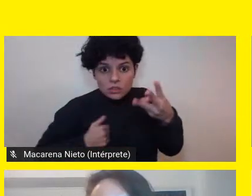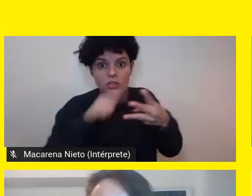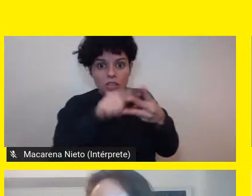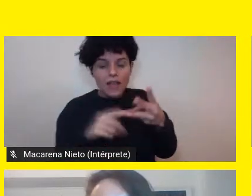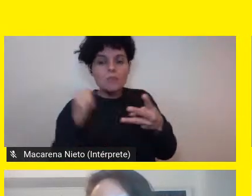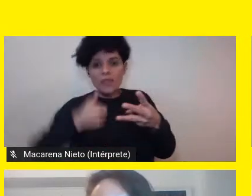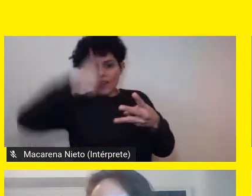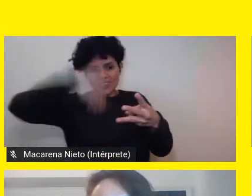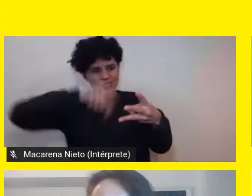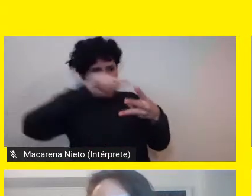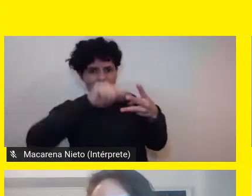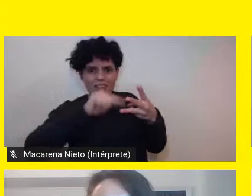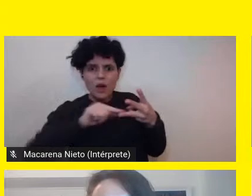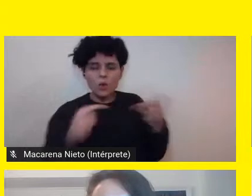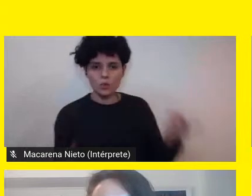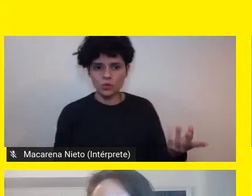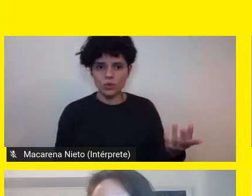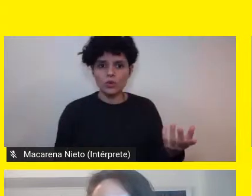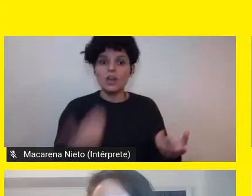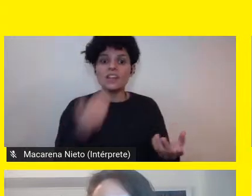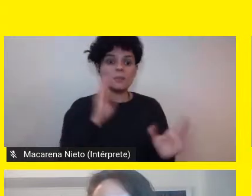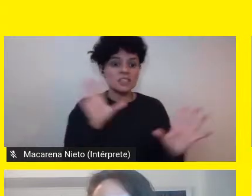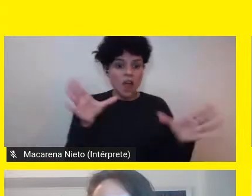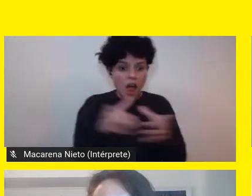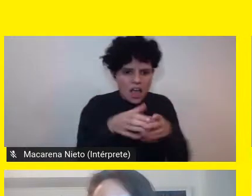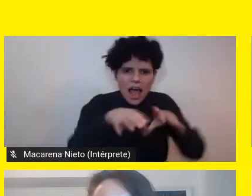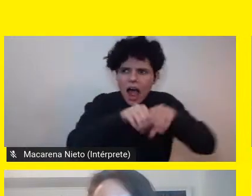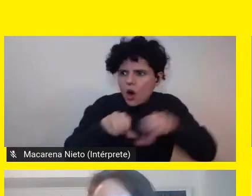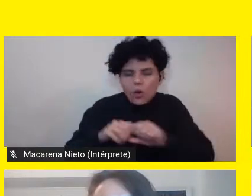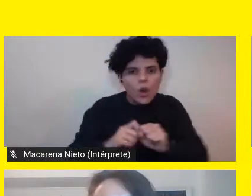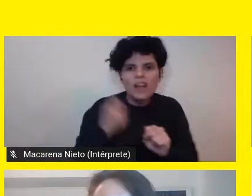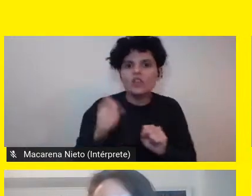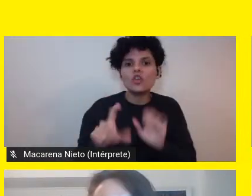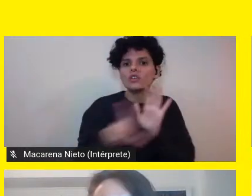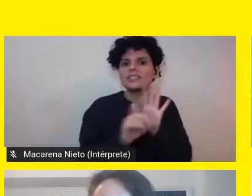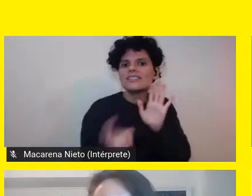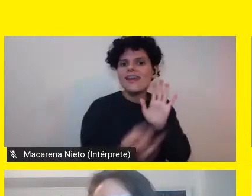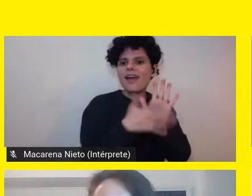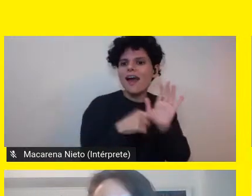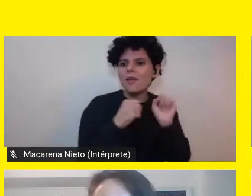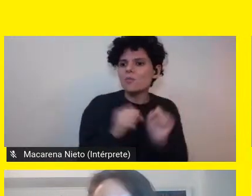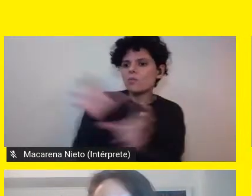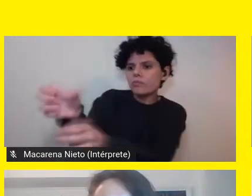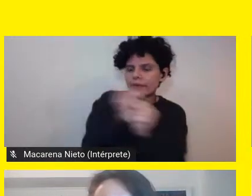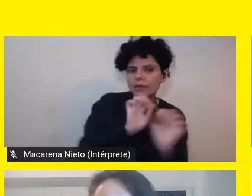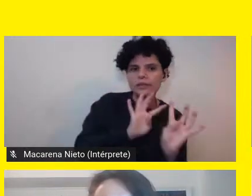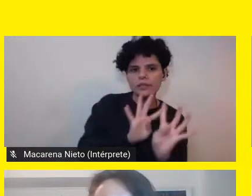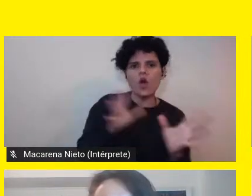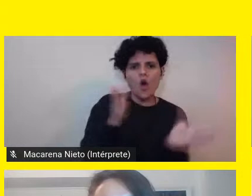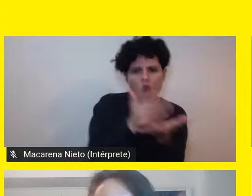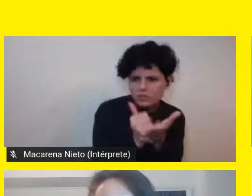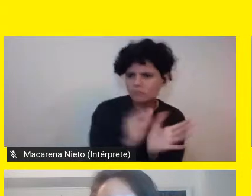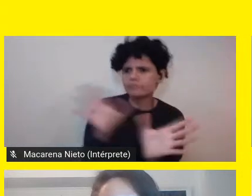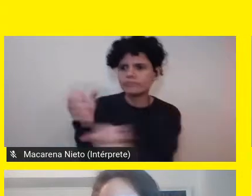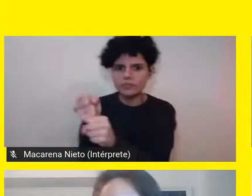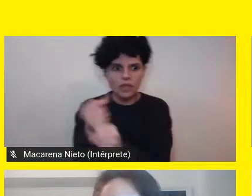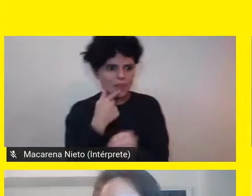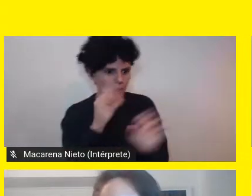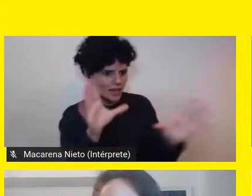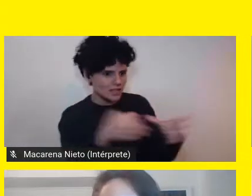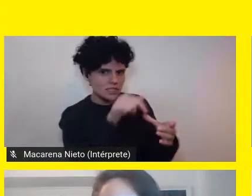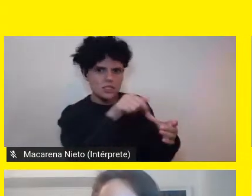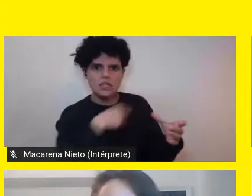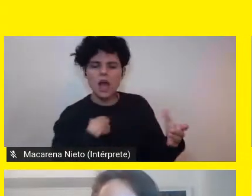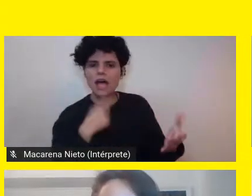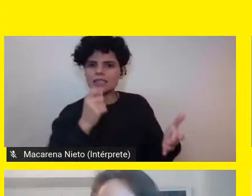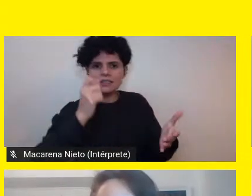hay una asociación ilícita para cometer este tipo de delito, o lo que he comentado recientemente, también sea sancionada esa asociación ilícita y